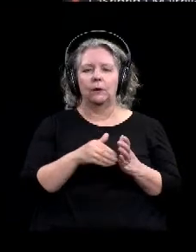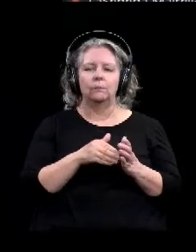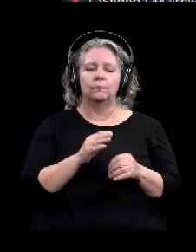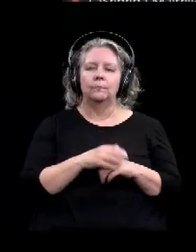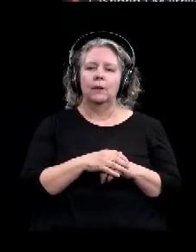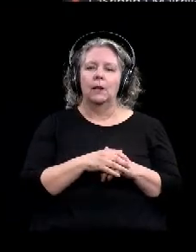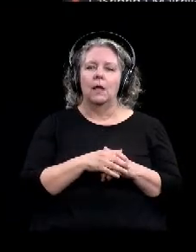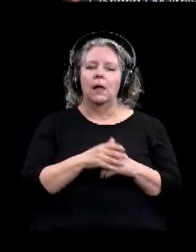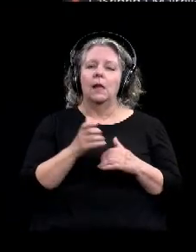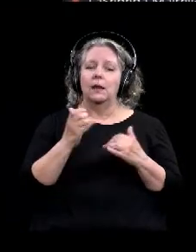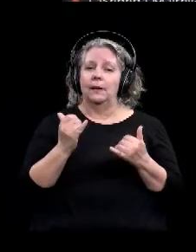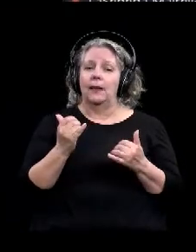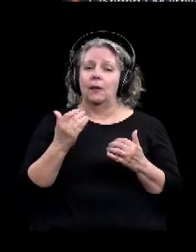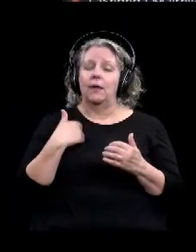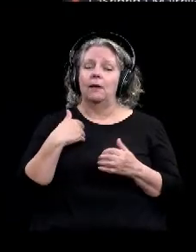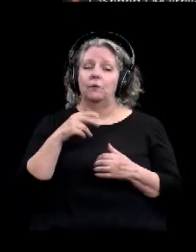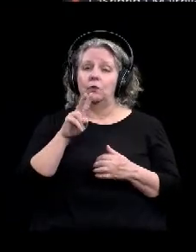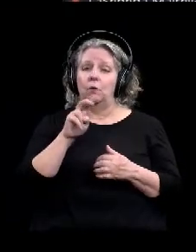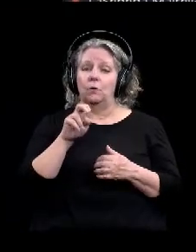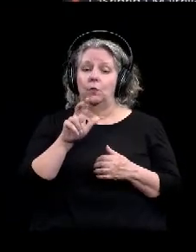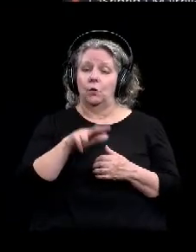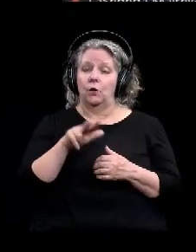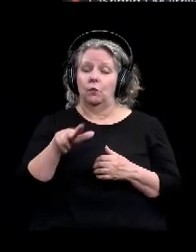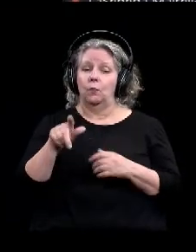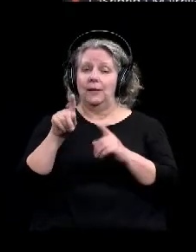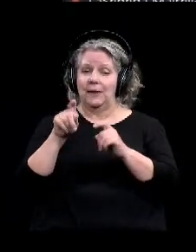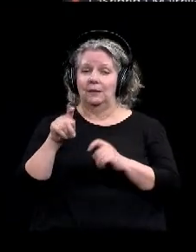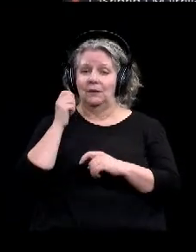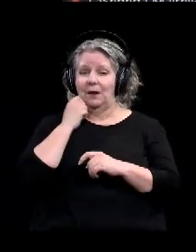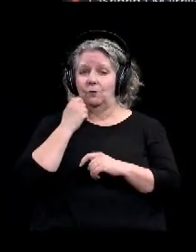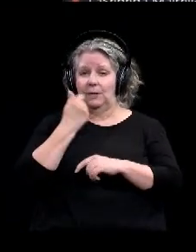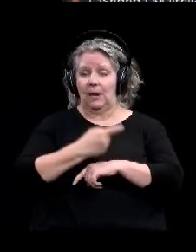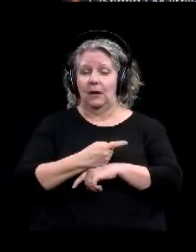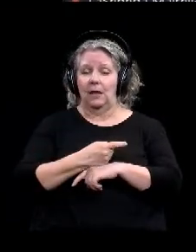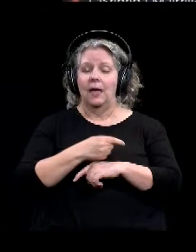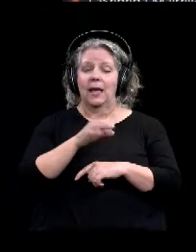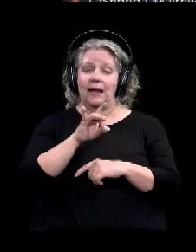de exámenes que sean pruebas que se hacen al diario